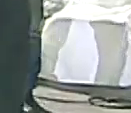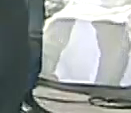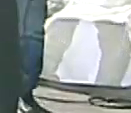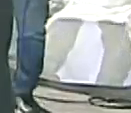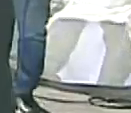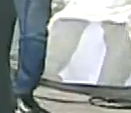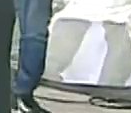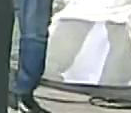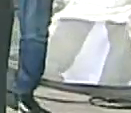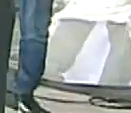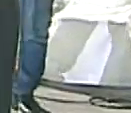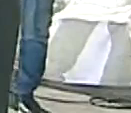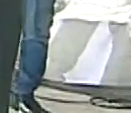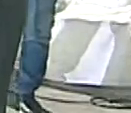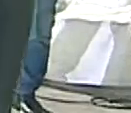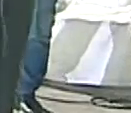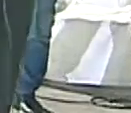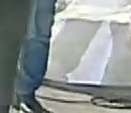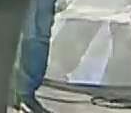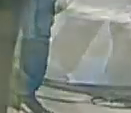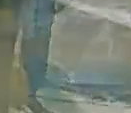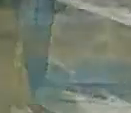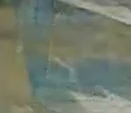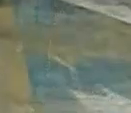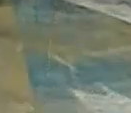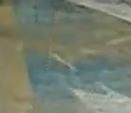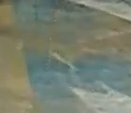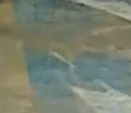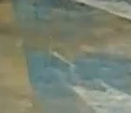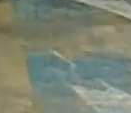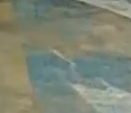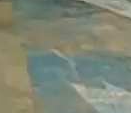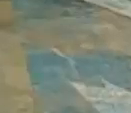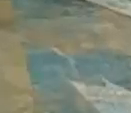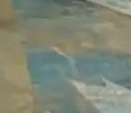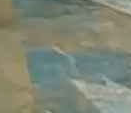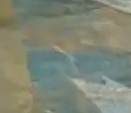Sabroso el café de Venezuela para el mundo.